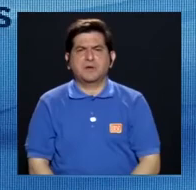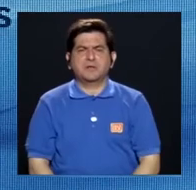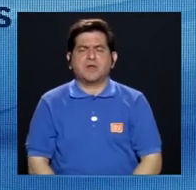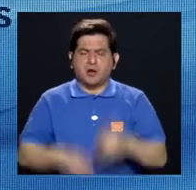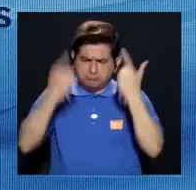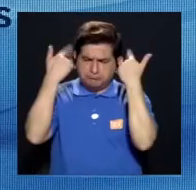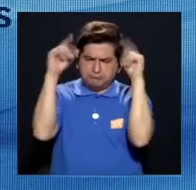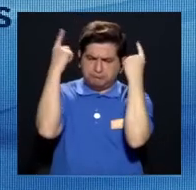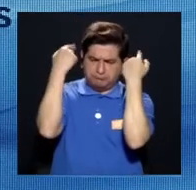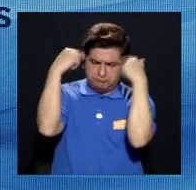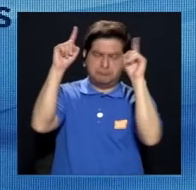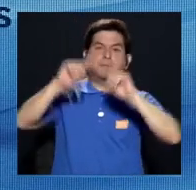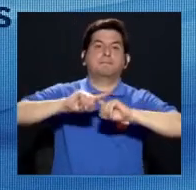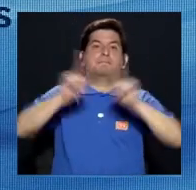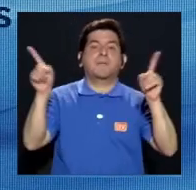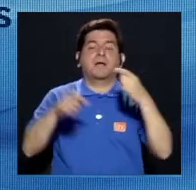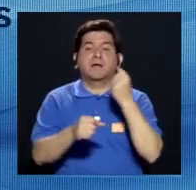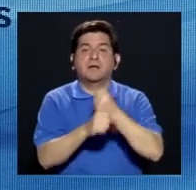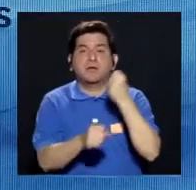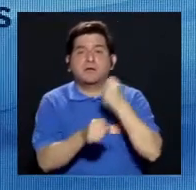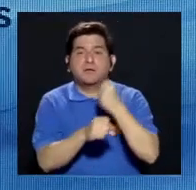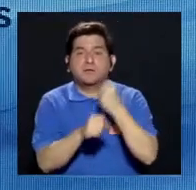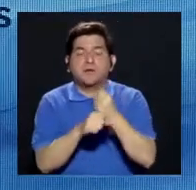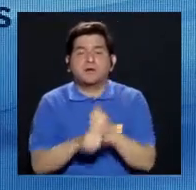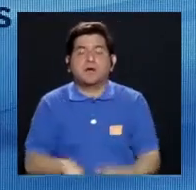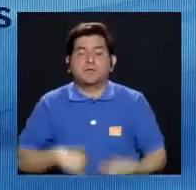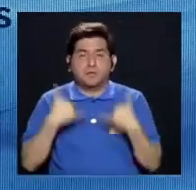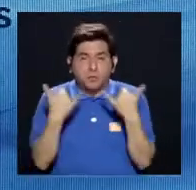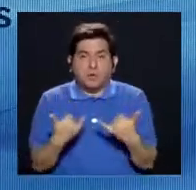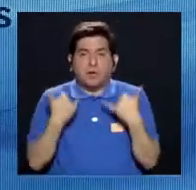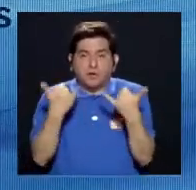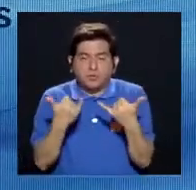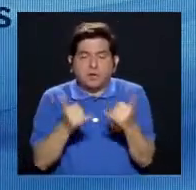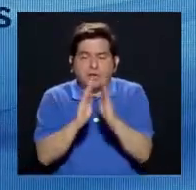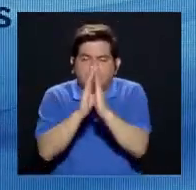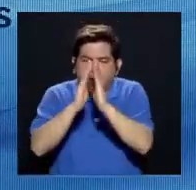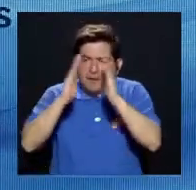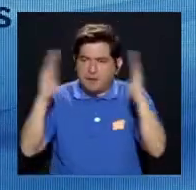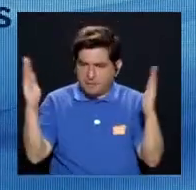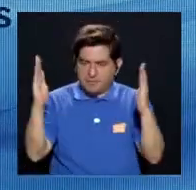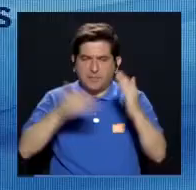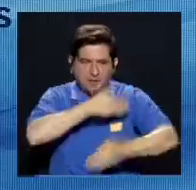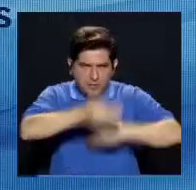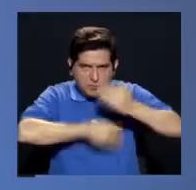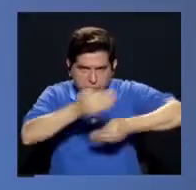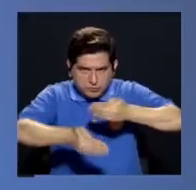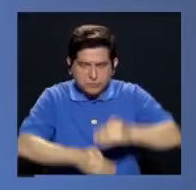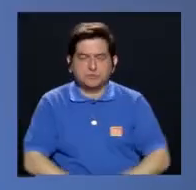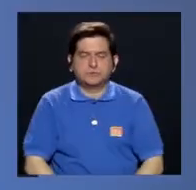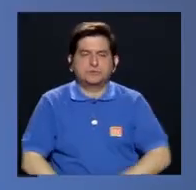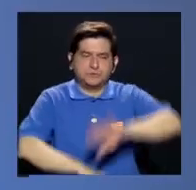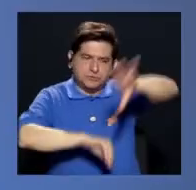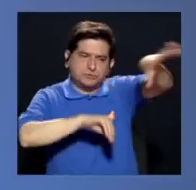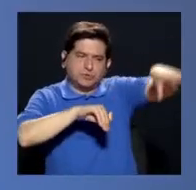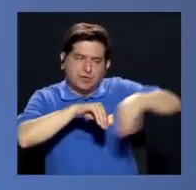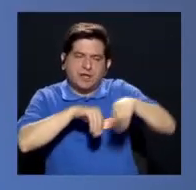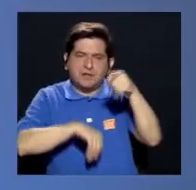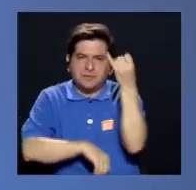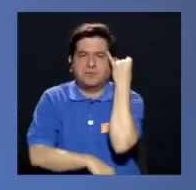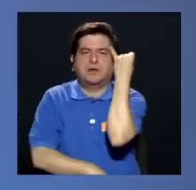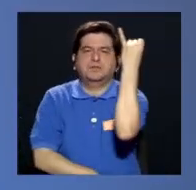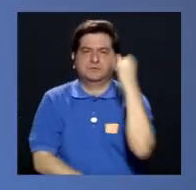muy exitosa, pero estamos trabajando en la actualidad para ampliarla. Además de esta